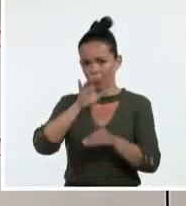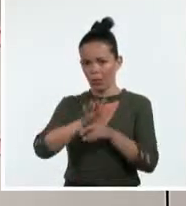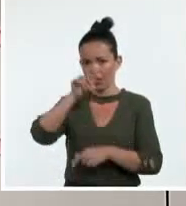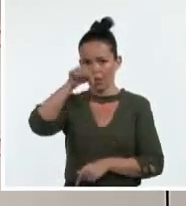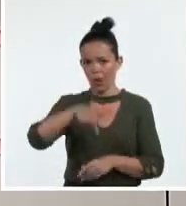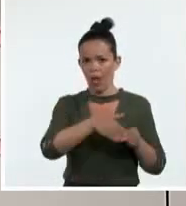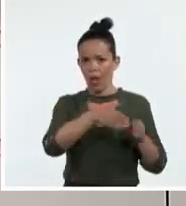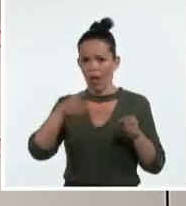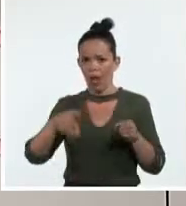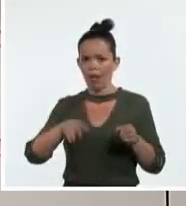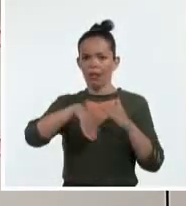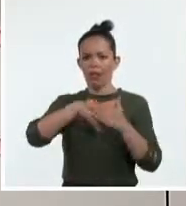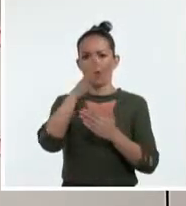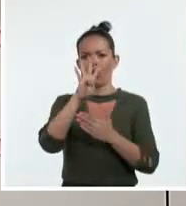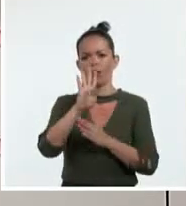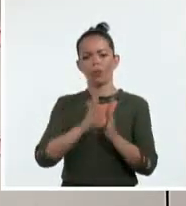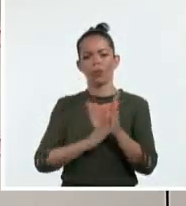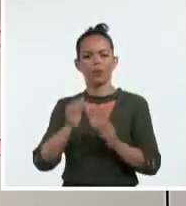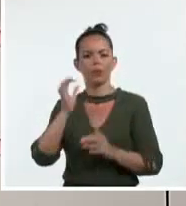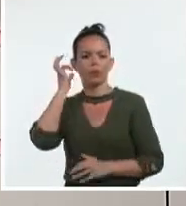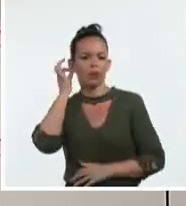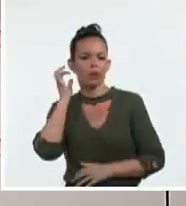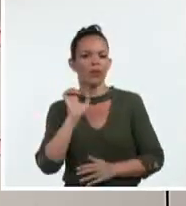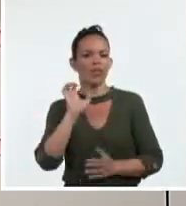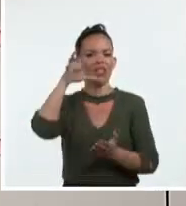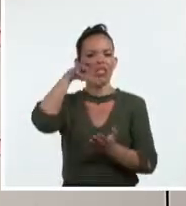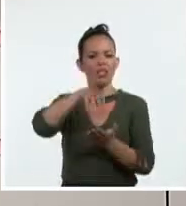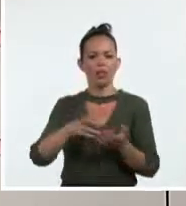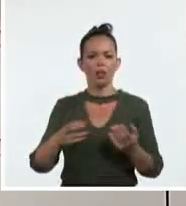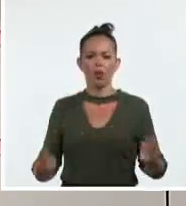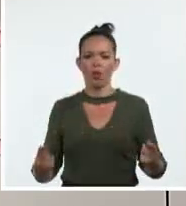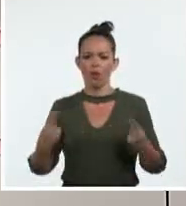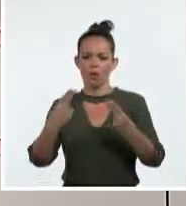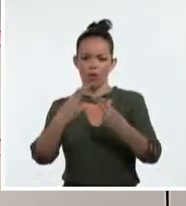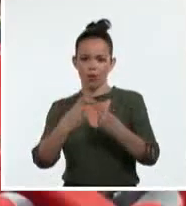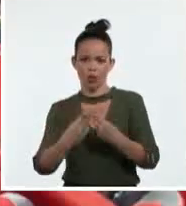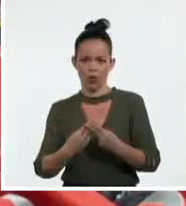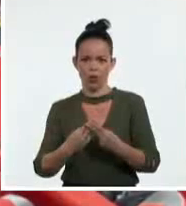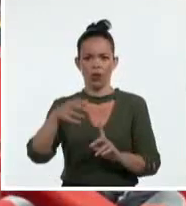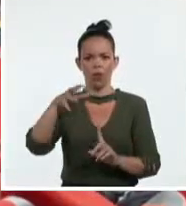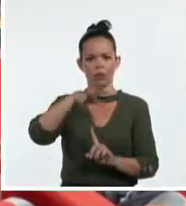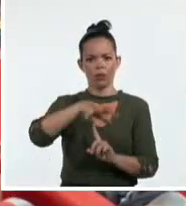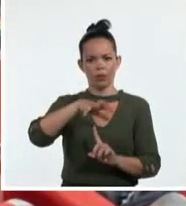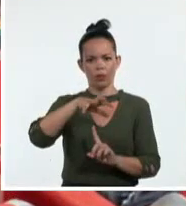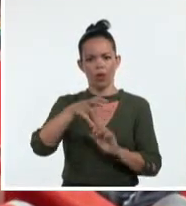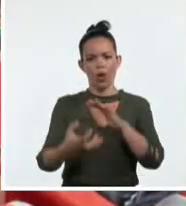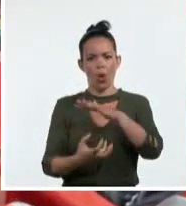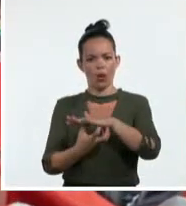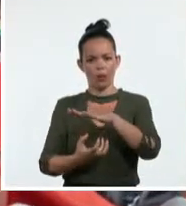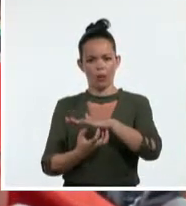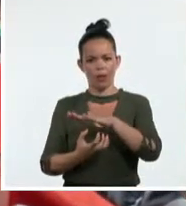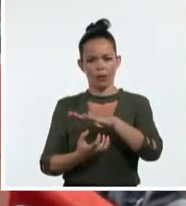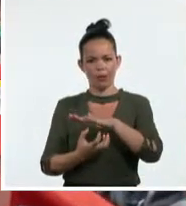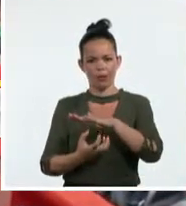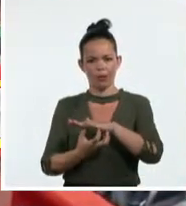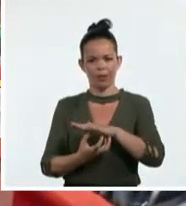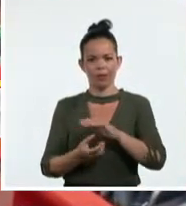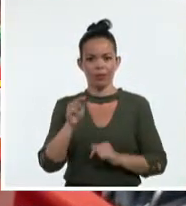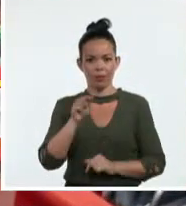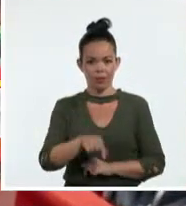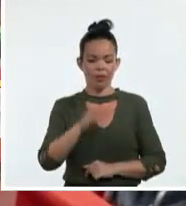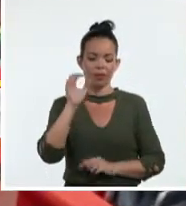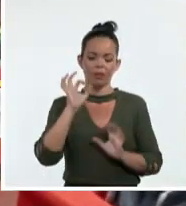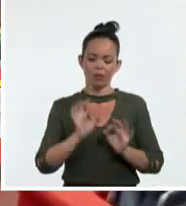próximo 4 de febrero en el Centro de Convenciones de Cojimar. Chacman insistió en que es preciso utilizar el